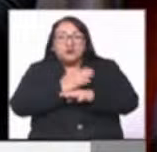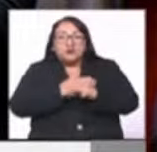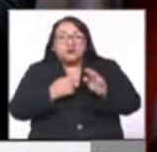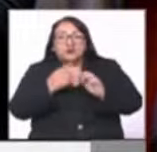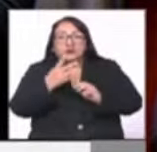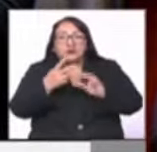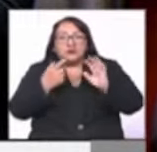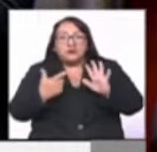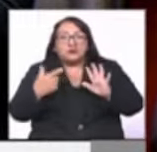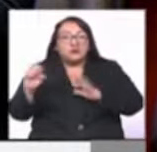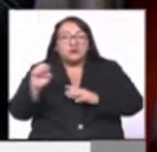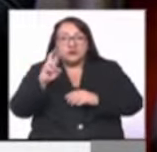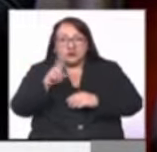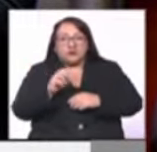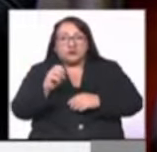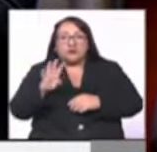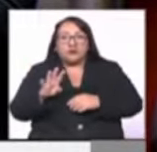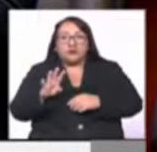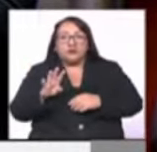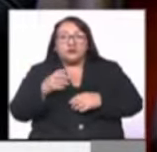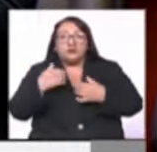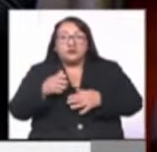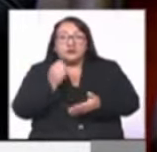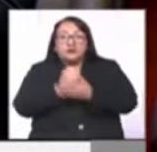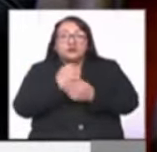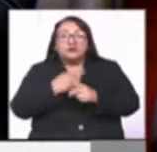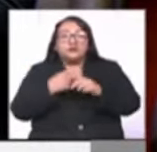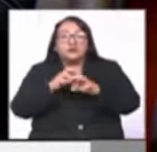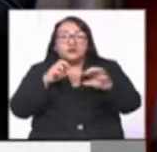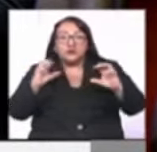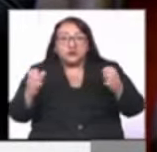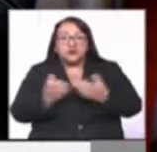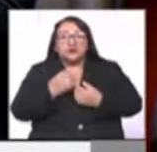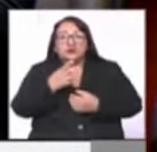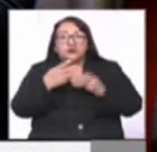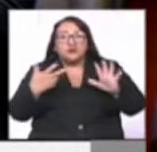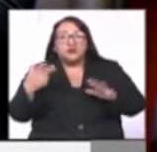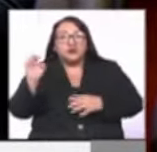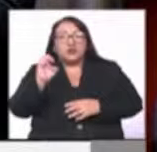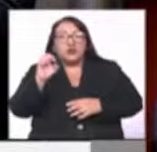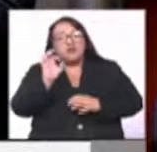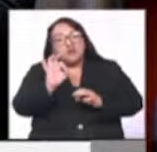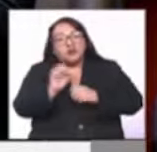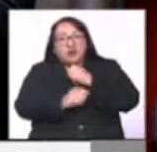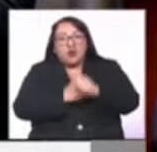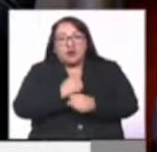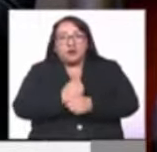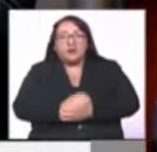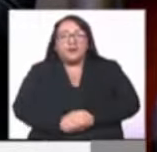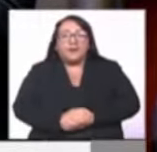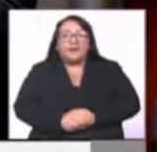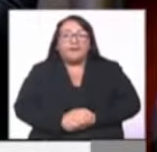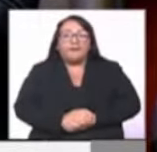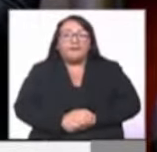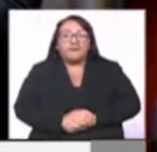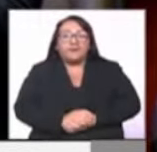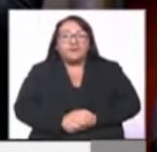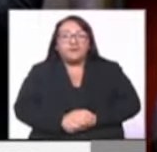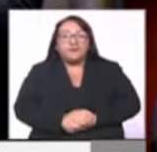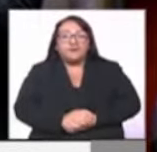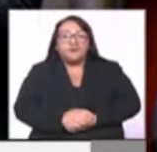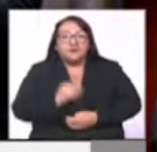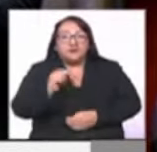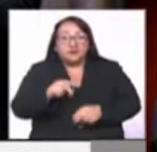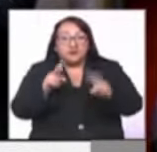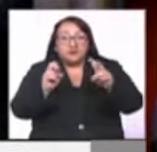27 de enero de 2004 y aprobado por el pleno del Congreso el 28 de enero del mismo año en este caso la